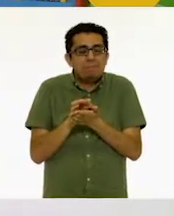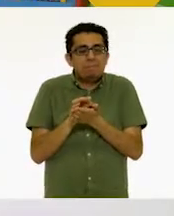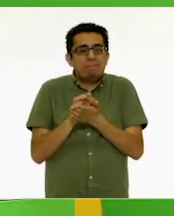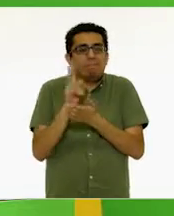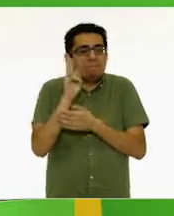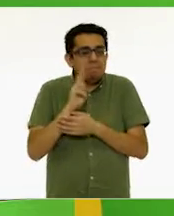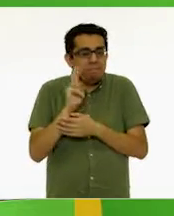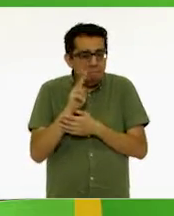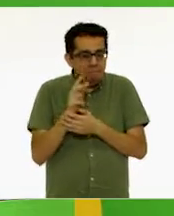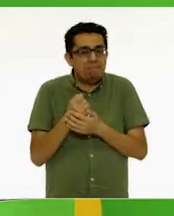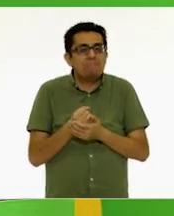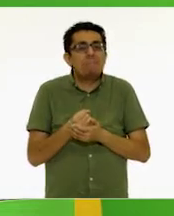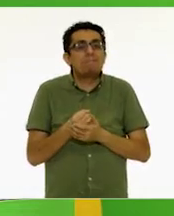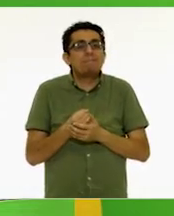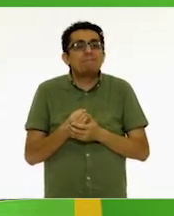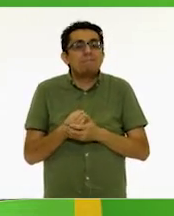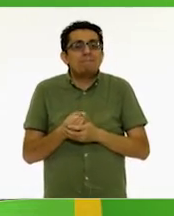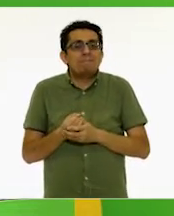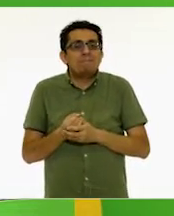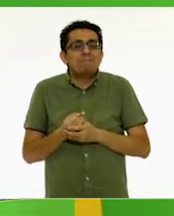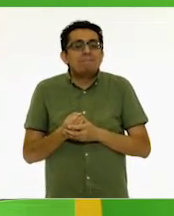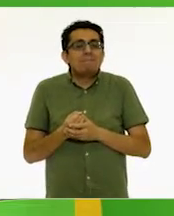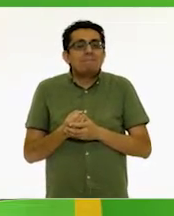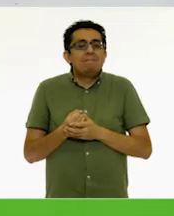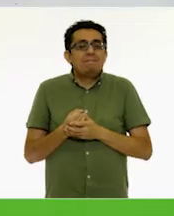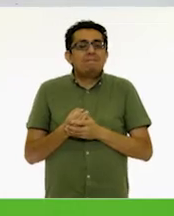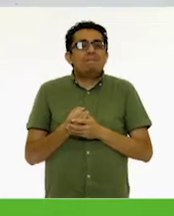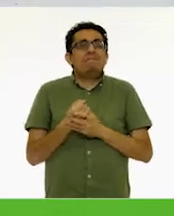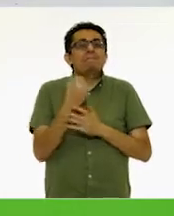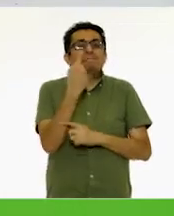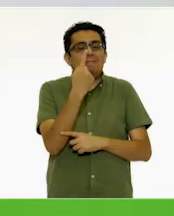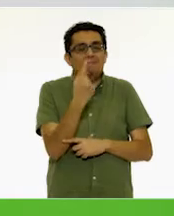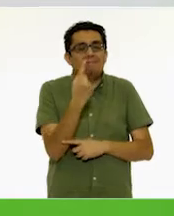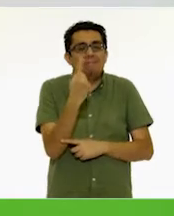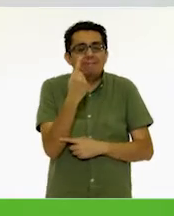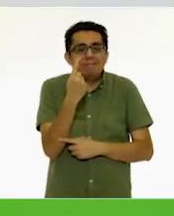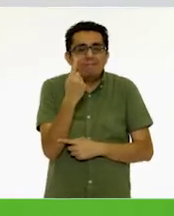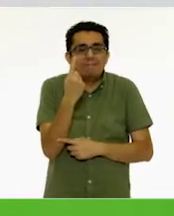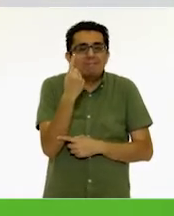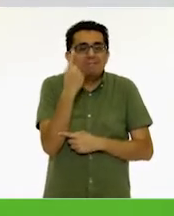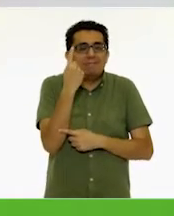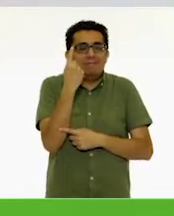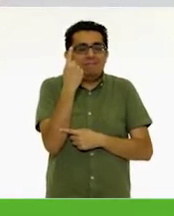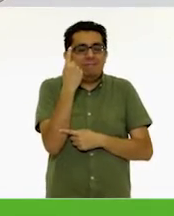Y dice... uno...